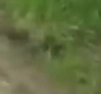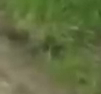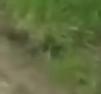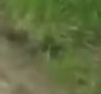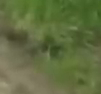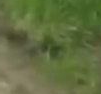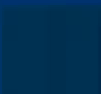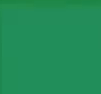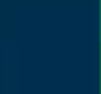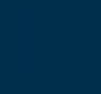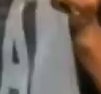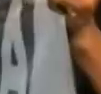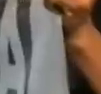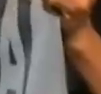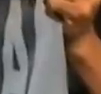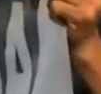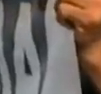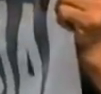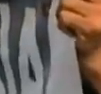atentado.